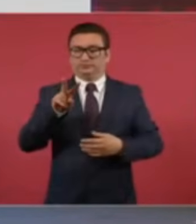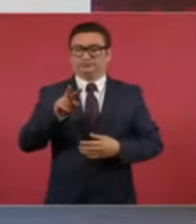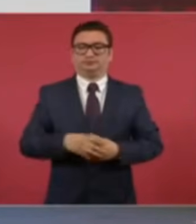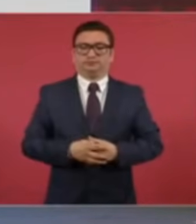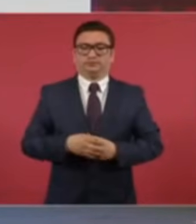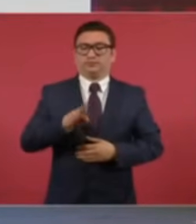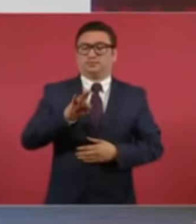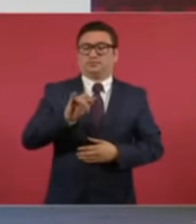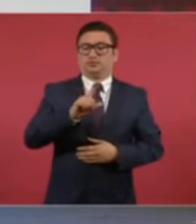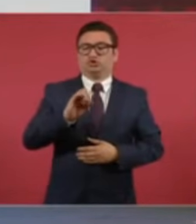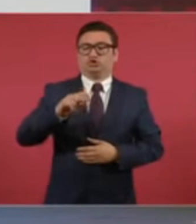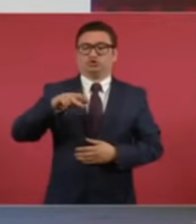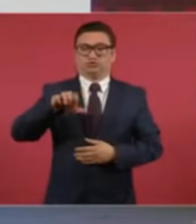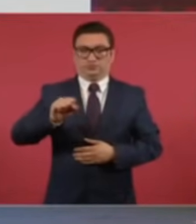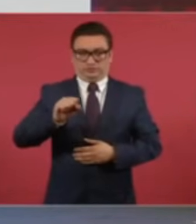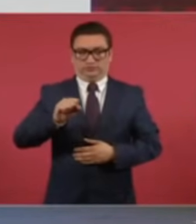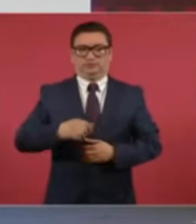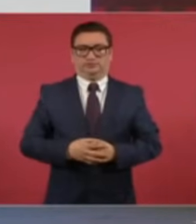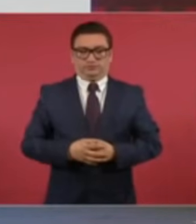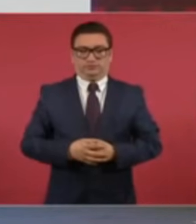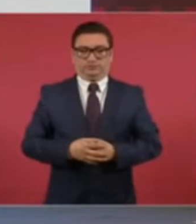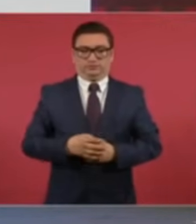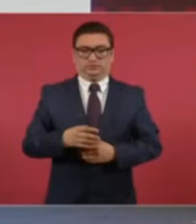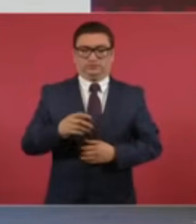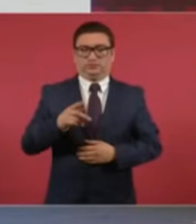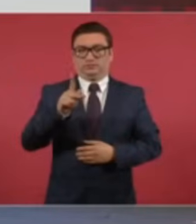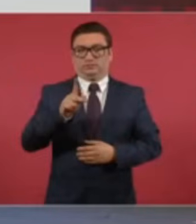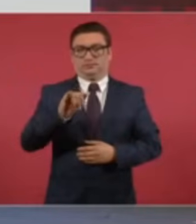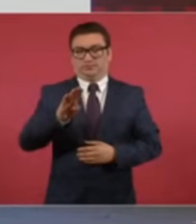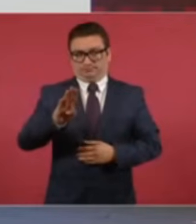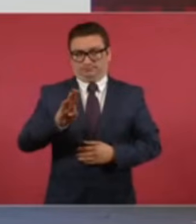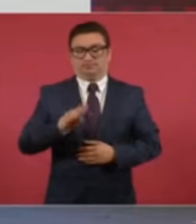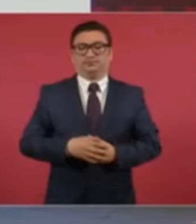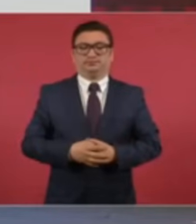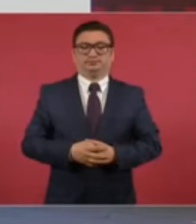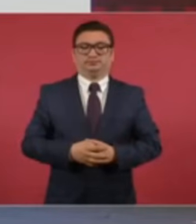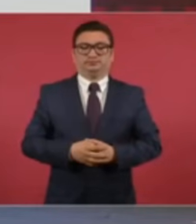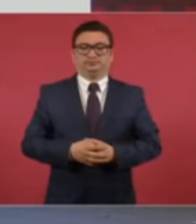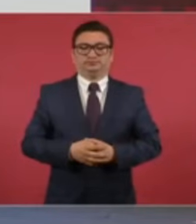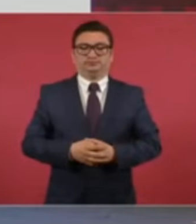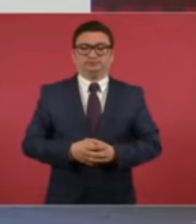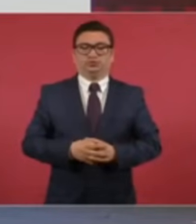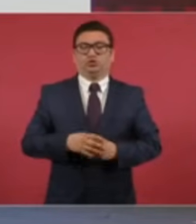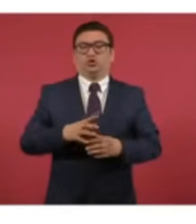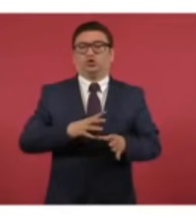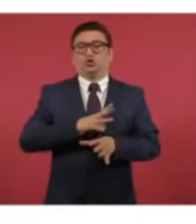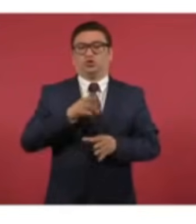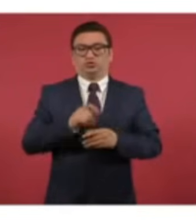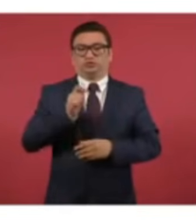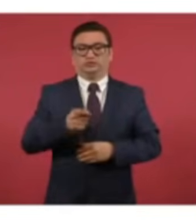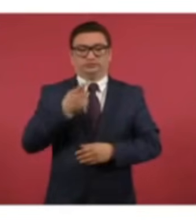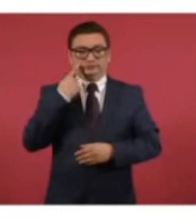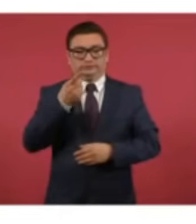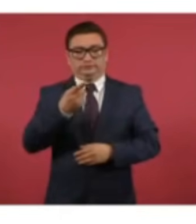billones del PIB. O sea, de todo lo que significa